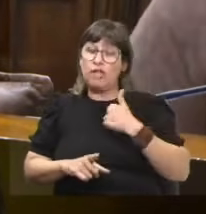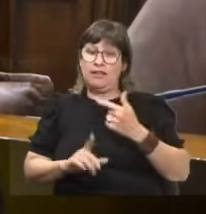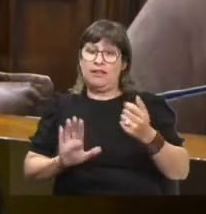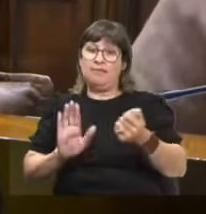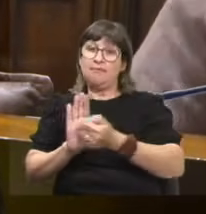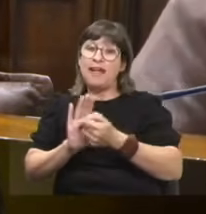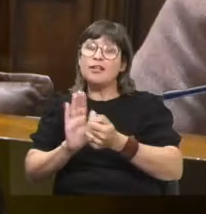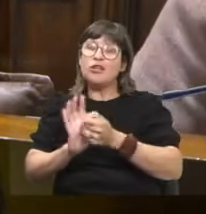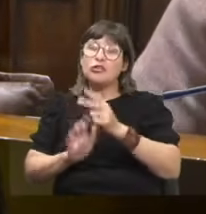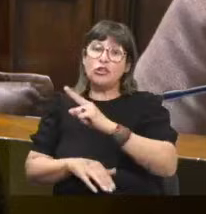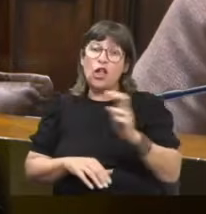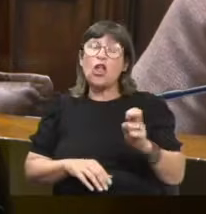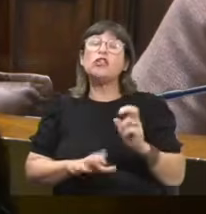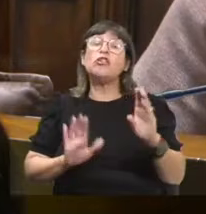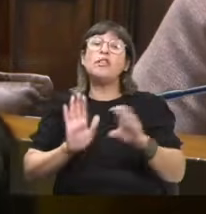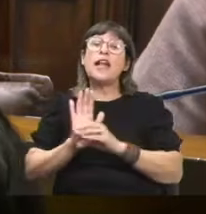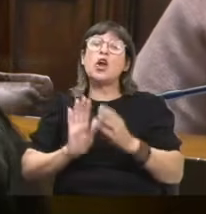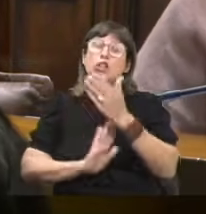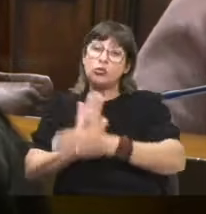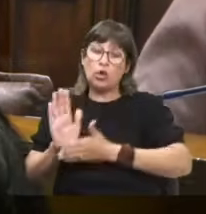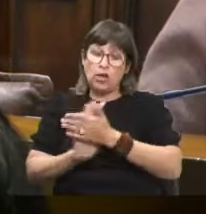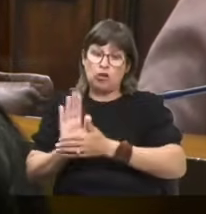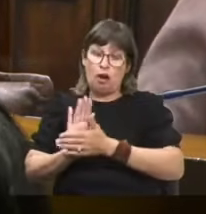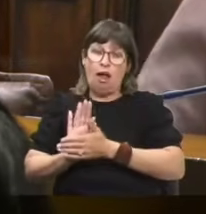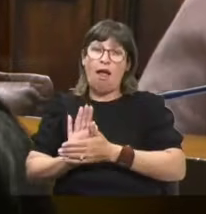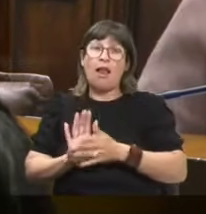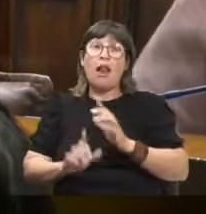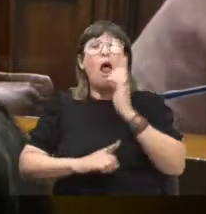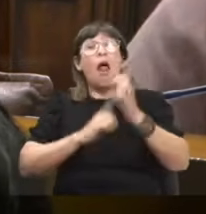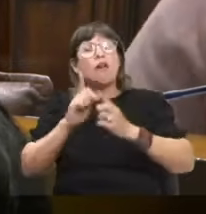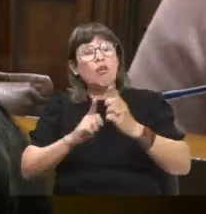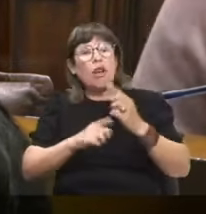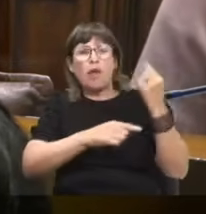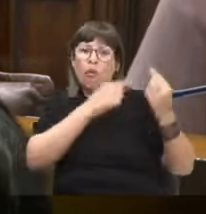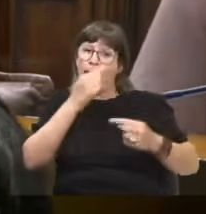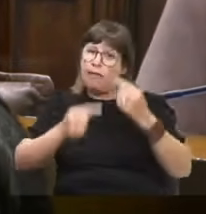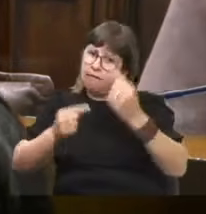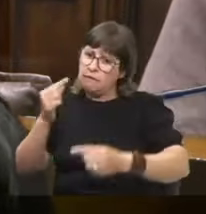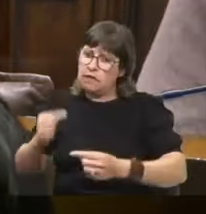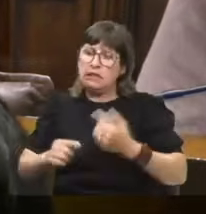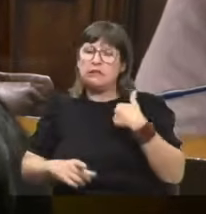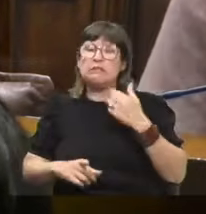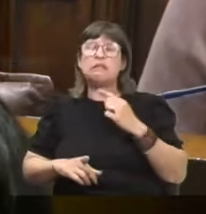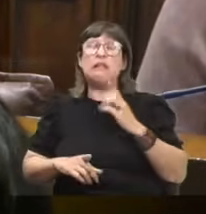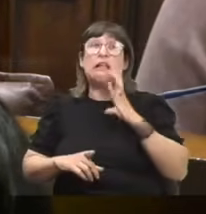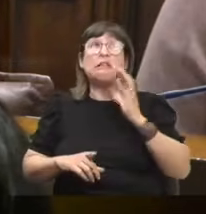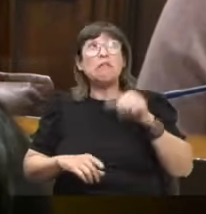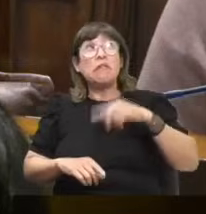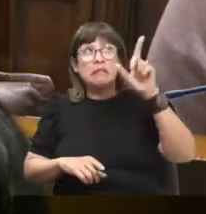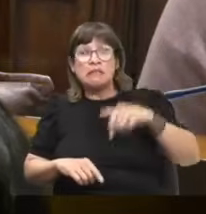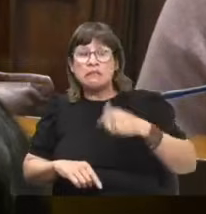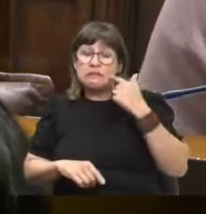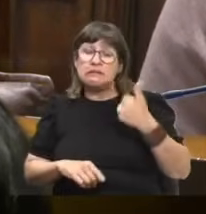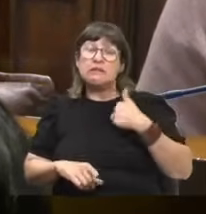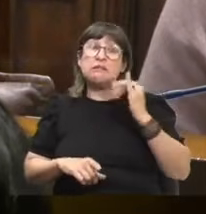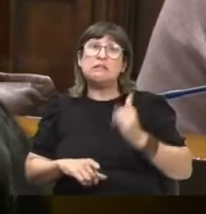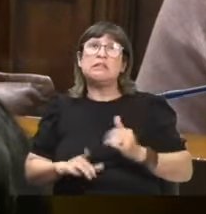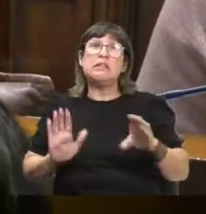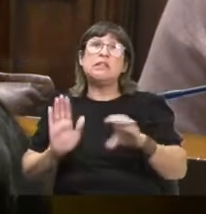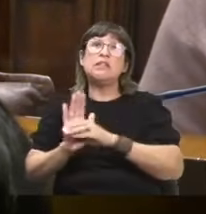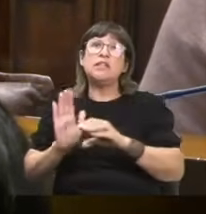200 de la Constitución Nacional, con algunas variantes, tiene su origen en la Constitución